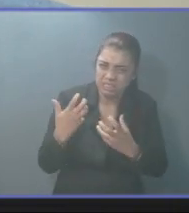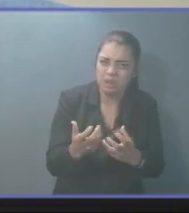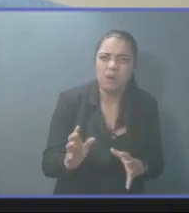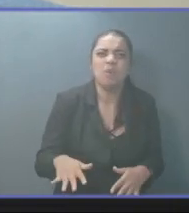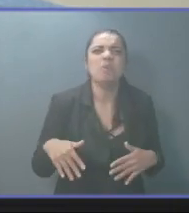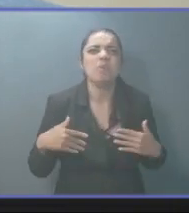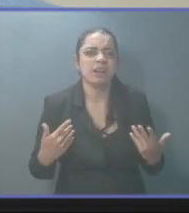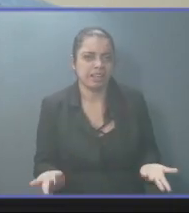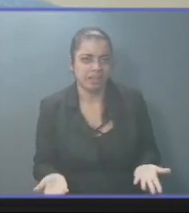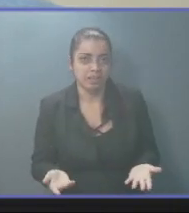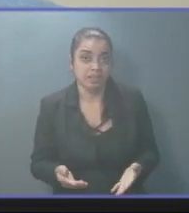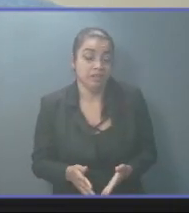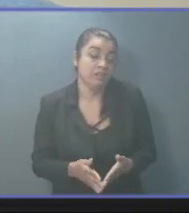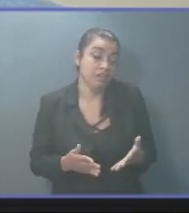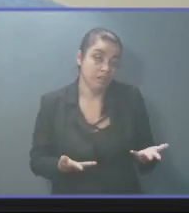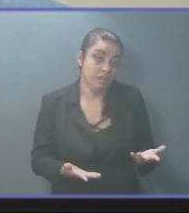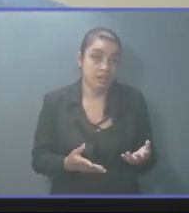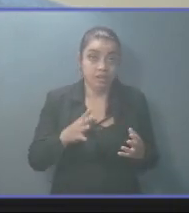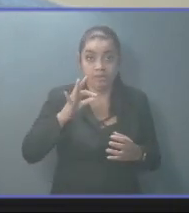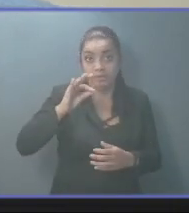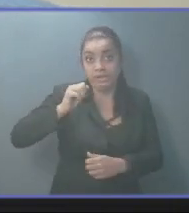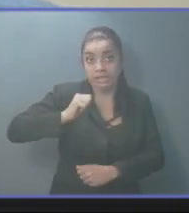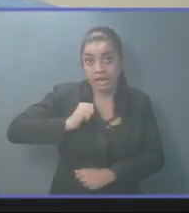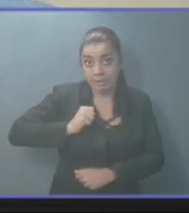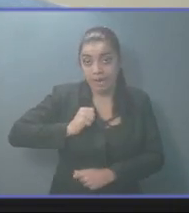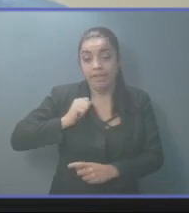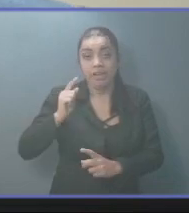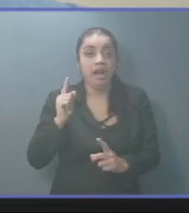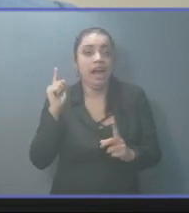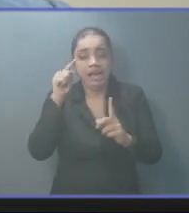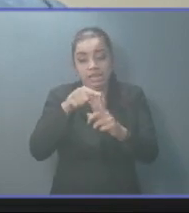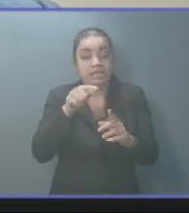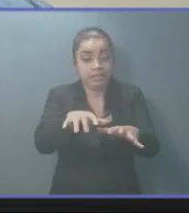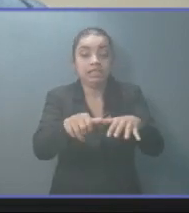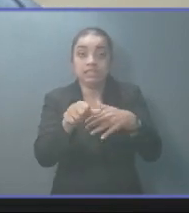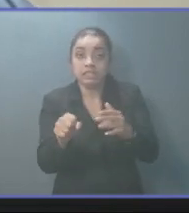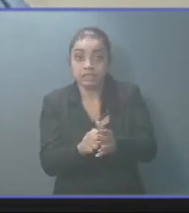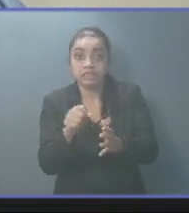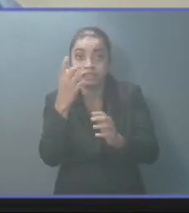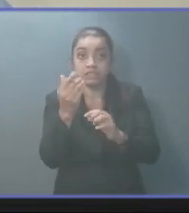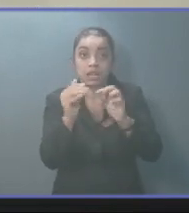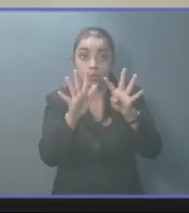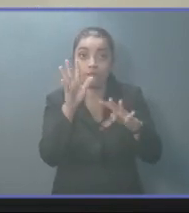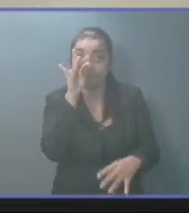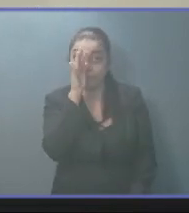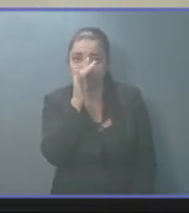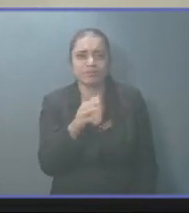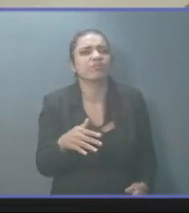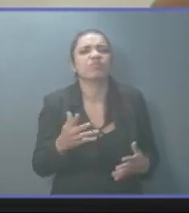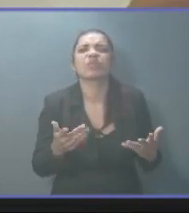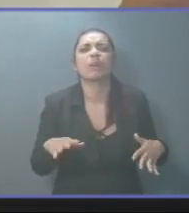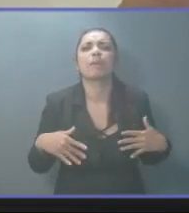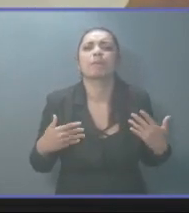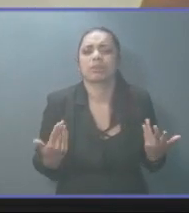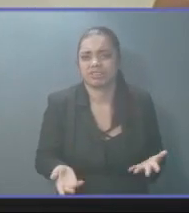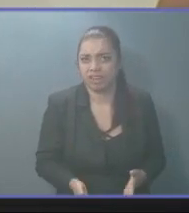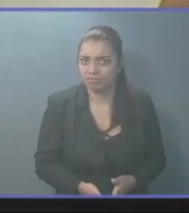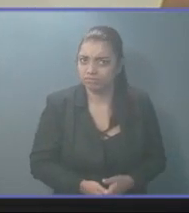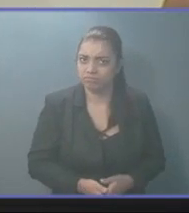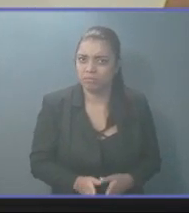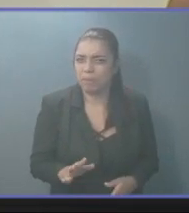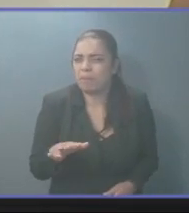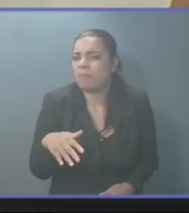de las fuerzas armadas hasta la asamblea legislativa es el 9 de febrero esa movilización que se puede ver